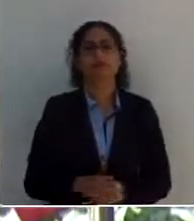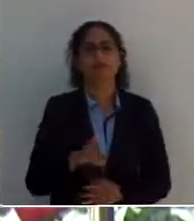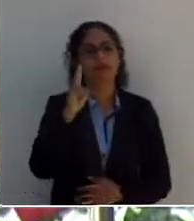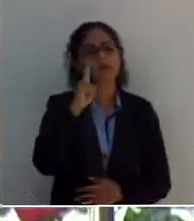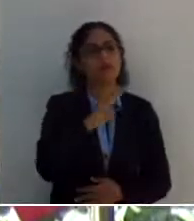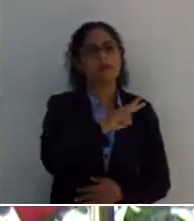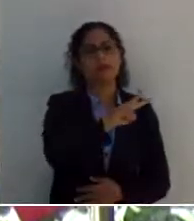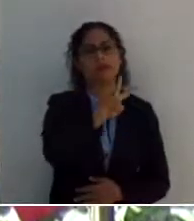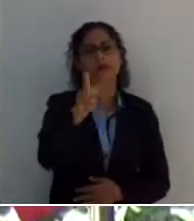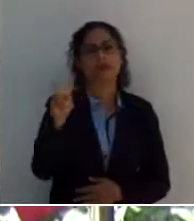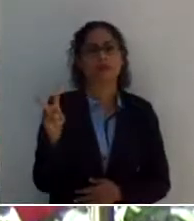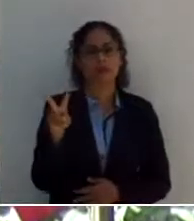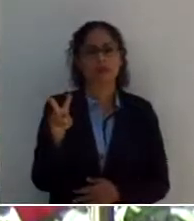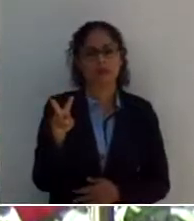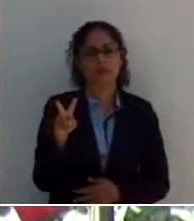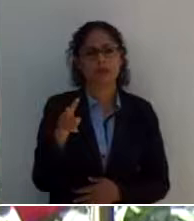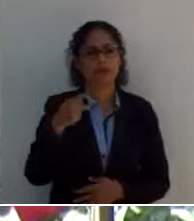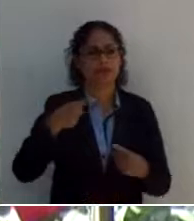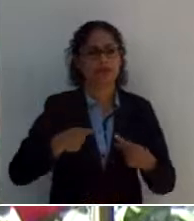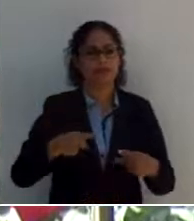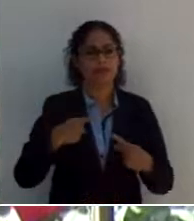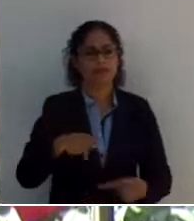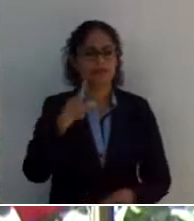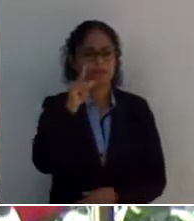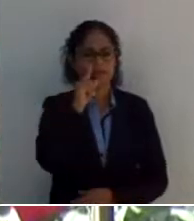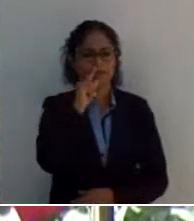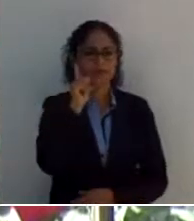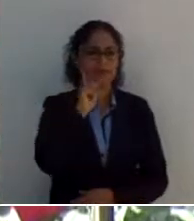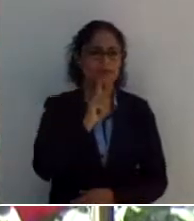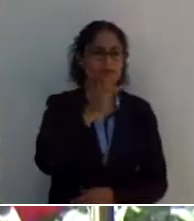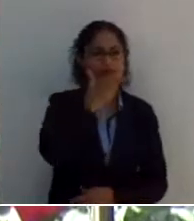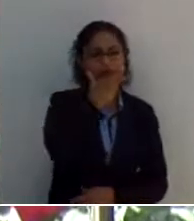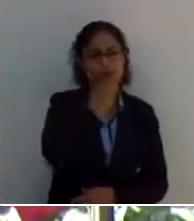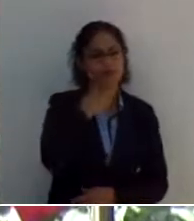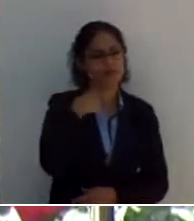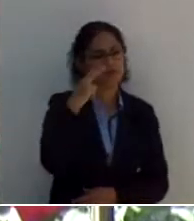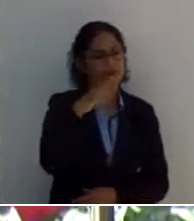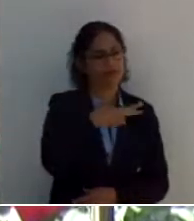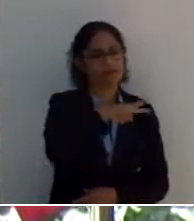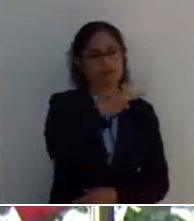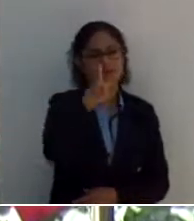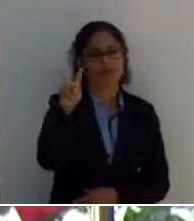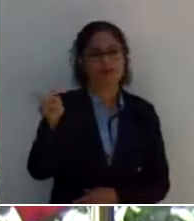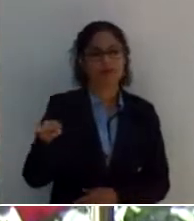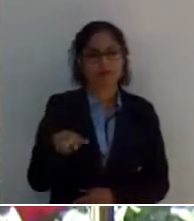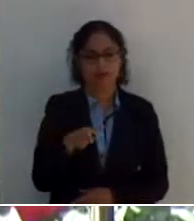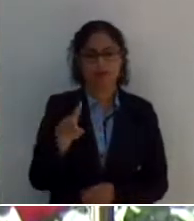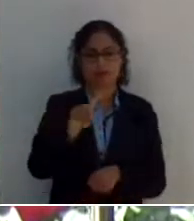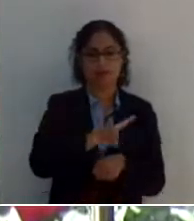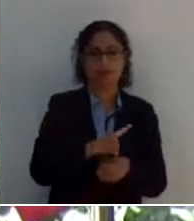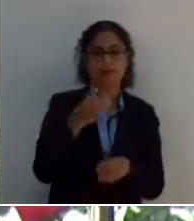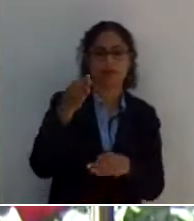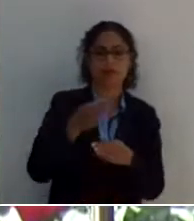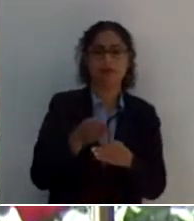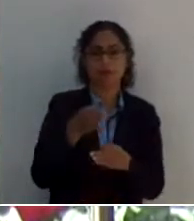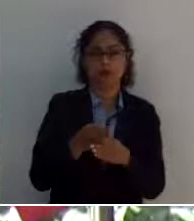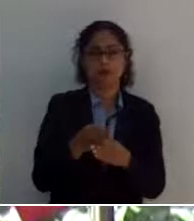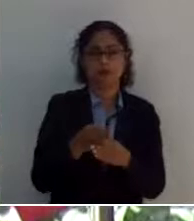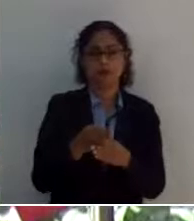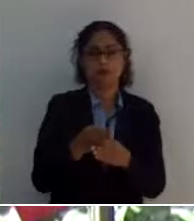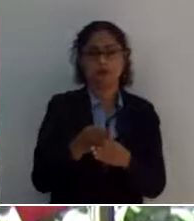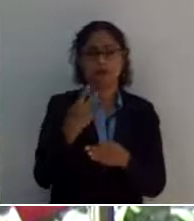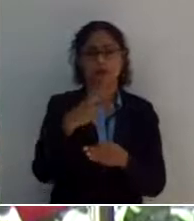ver a mis compañeras, compañeros policías el día de hoy